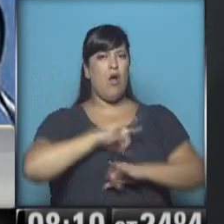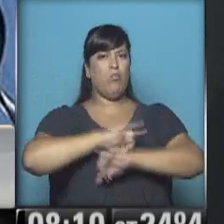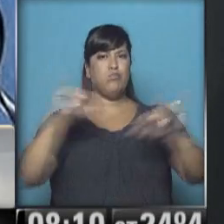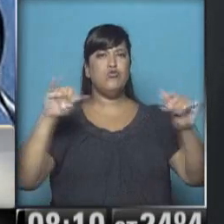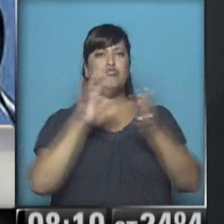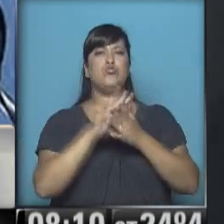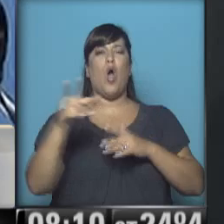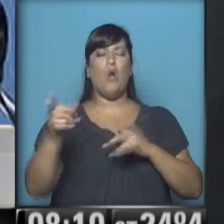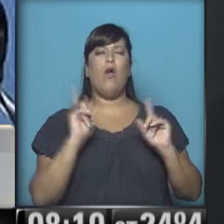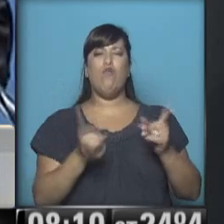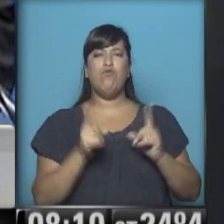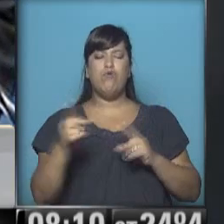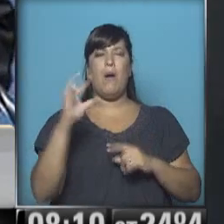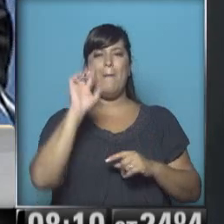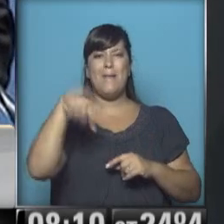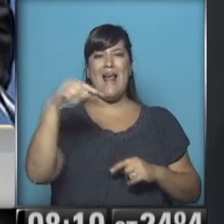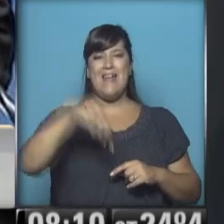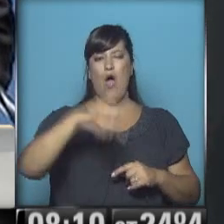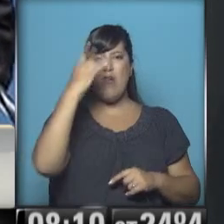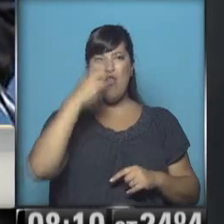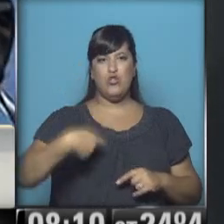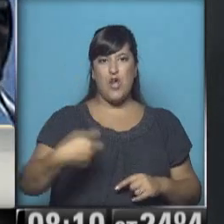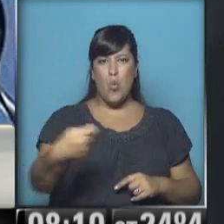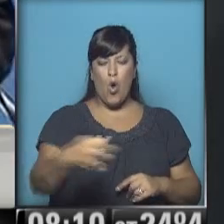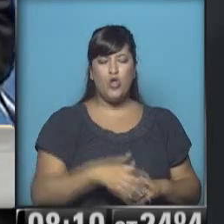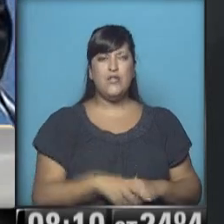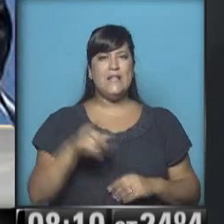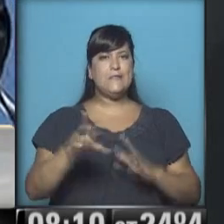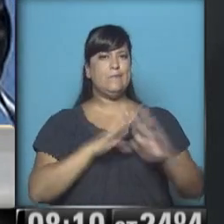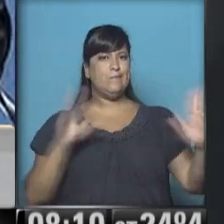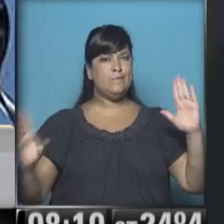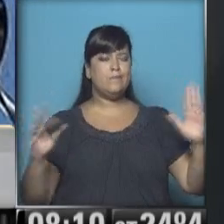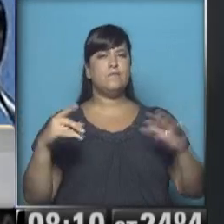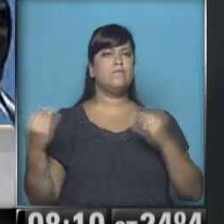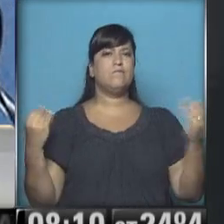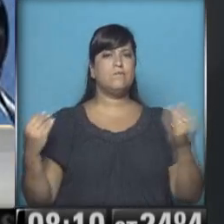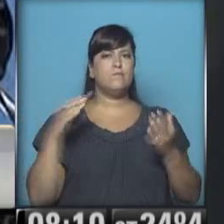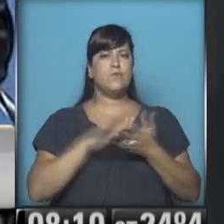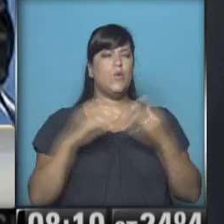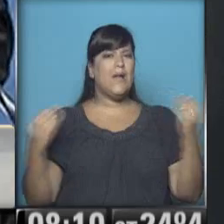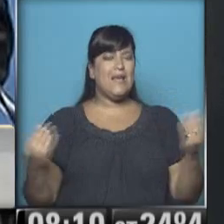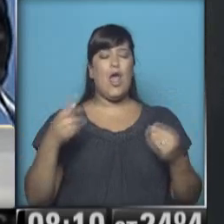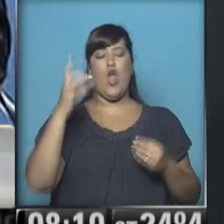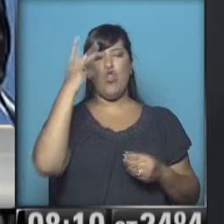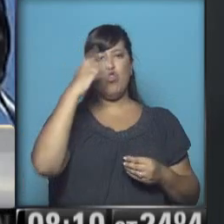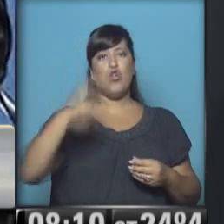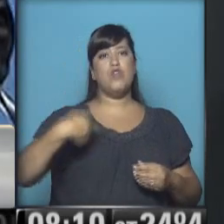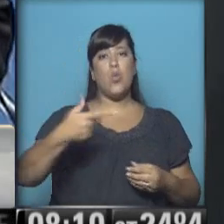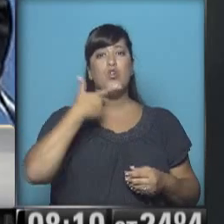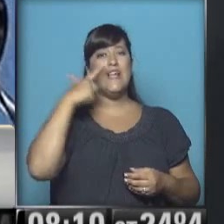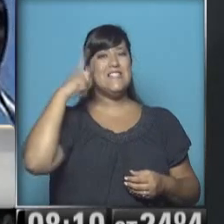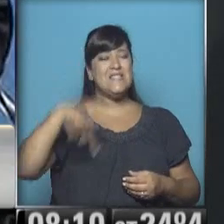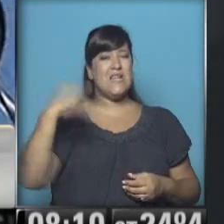la vigencia del programa Ahora 12, que tiene que ver con nuevamente 12 cuotas sin